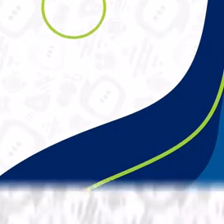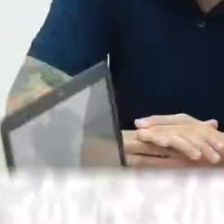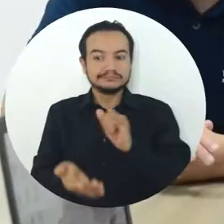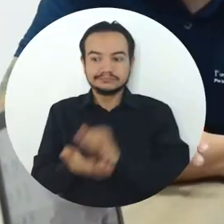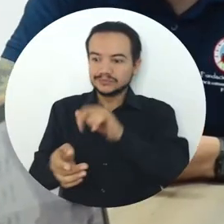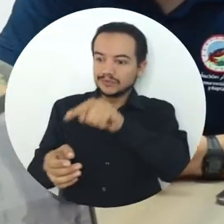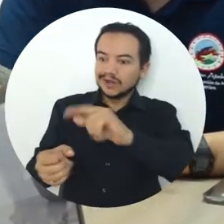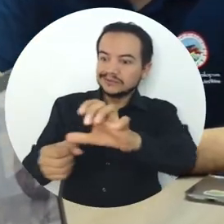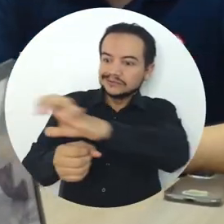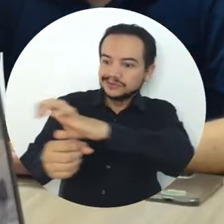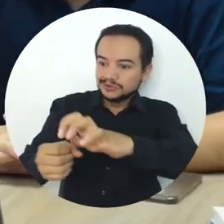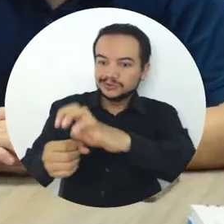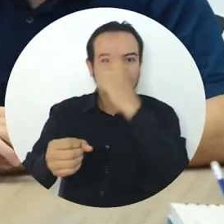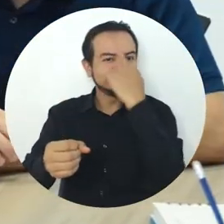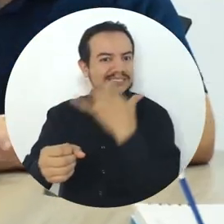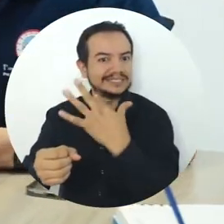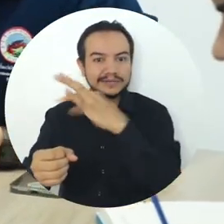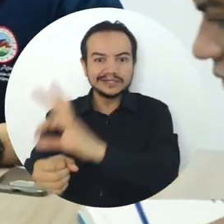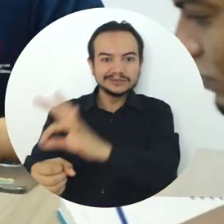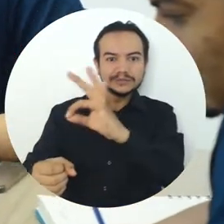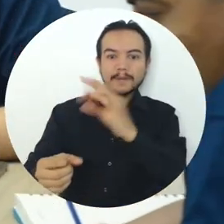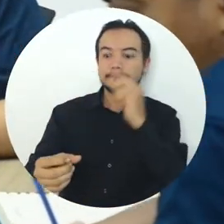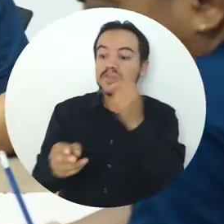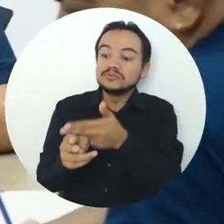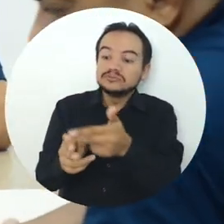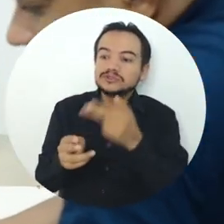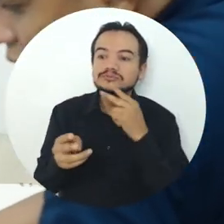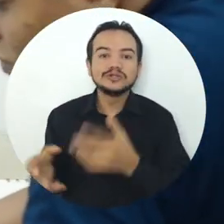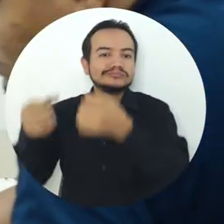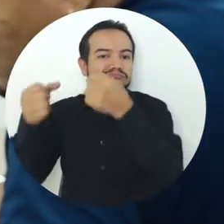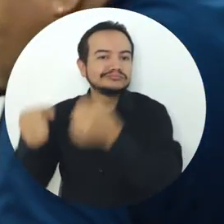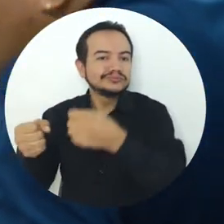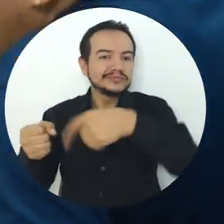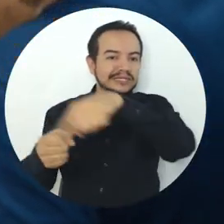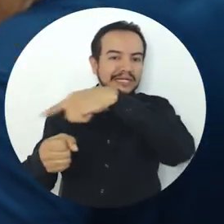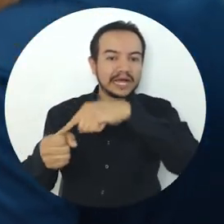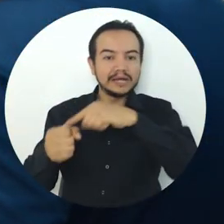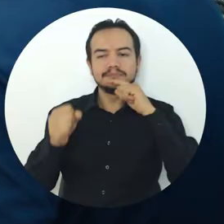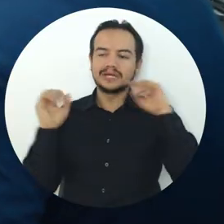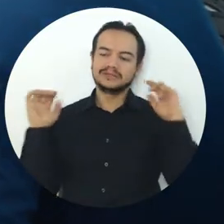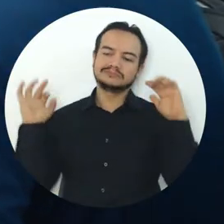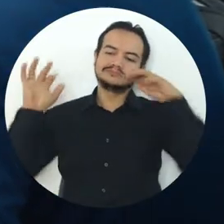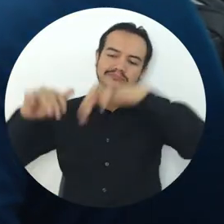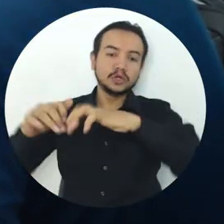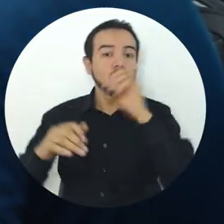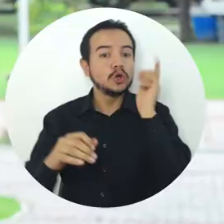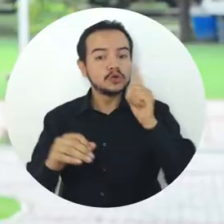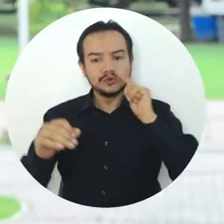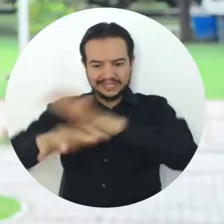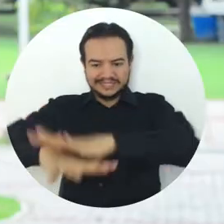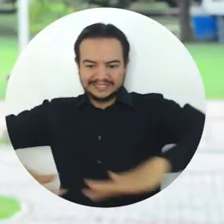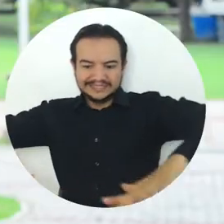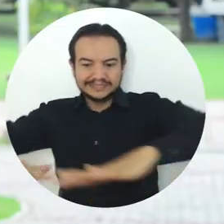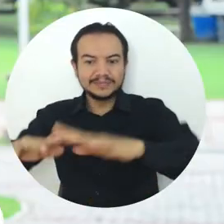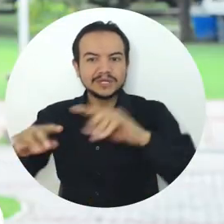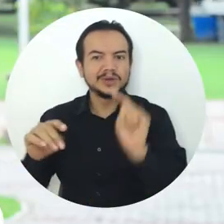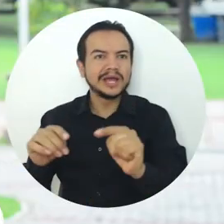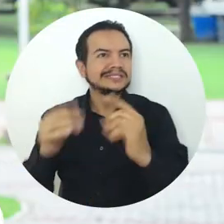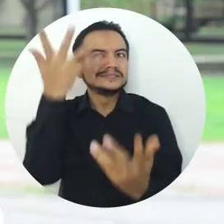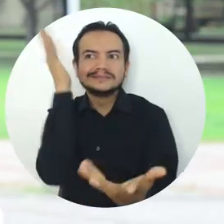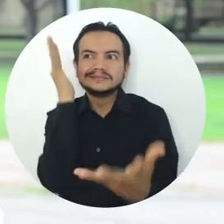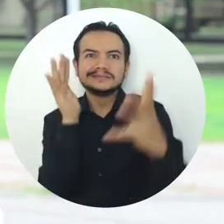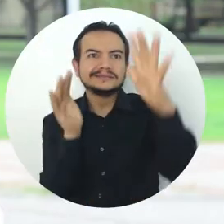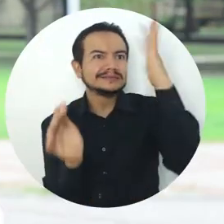La ciudad de Santa Marta fue seleccionada como la sede del próximo congreso porque realmente nos brinda una